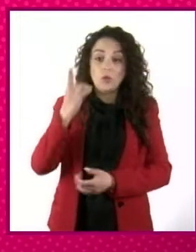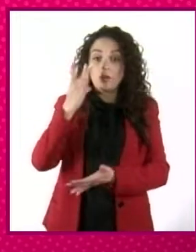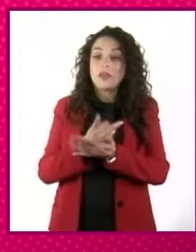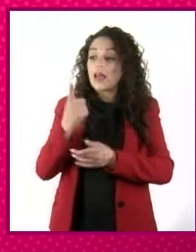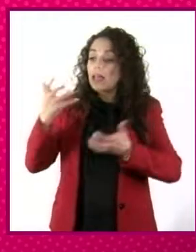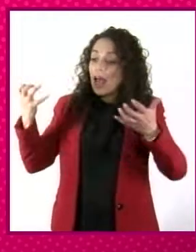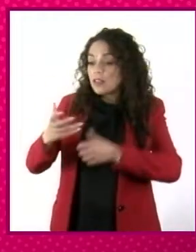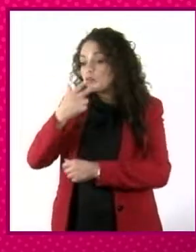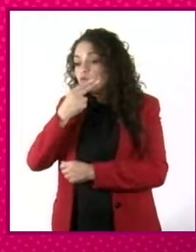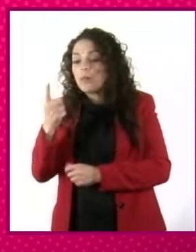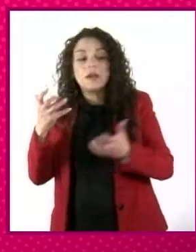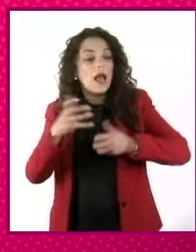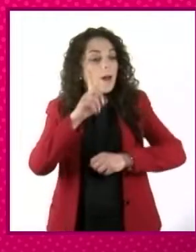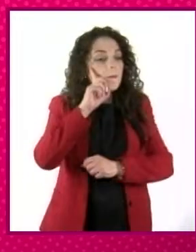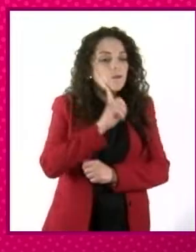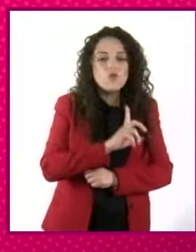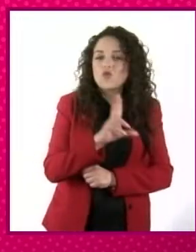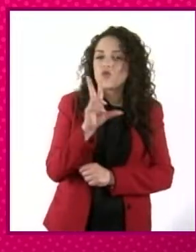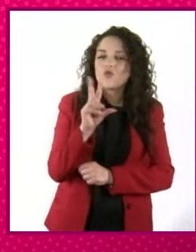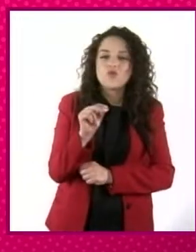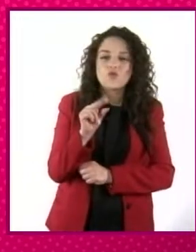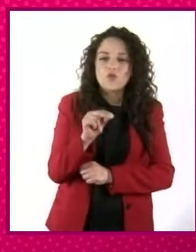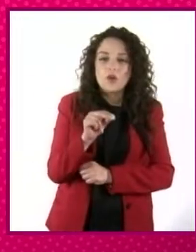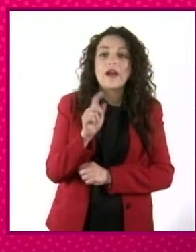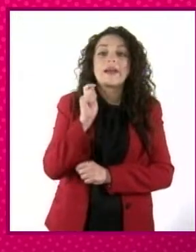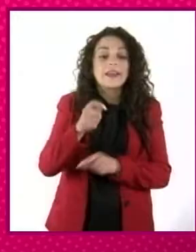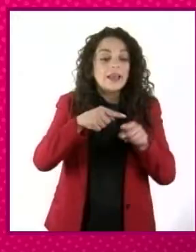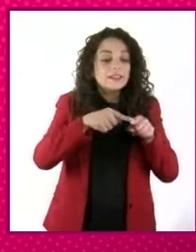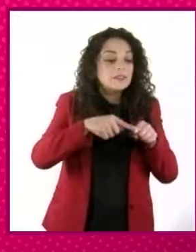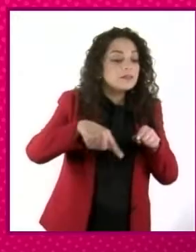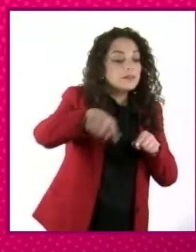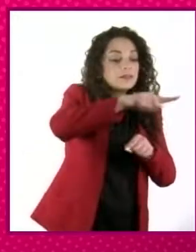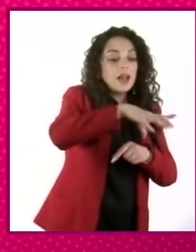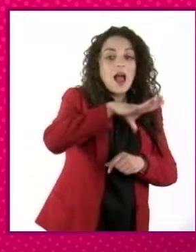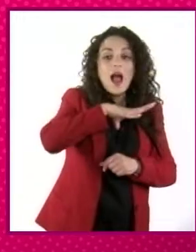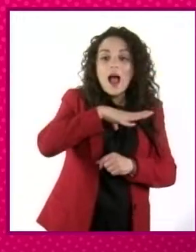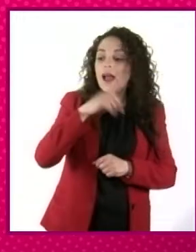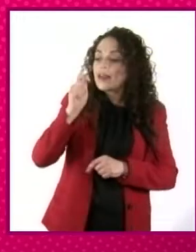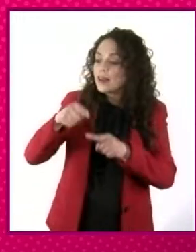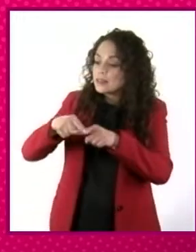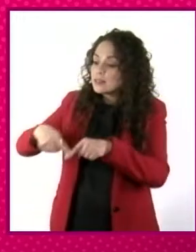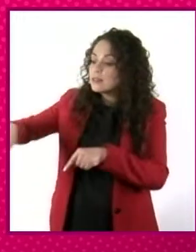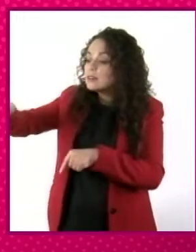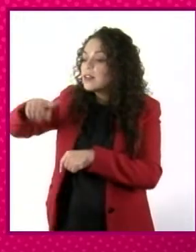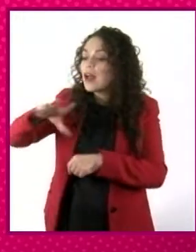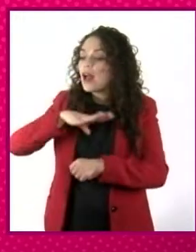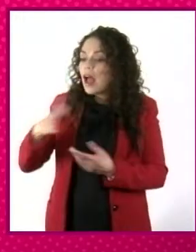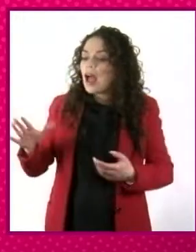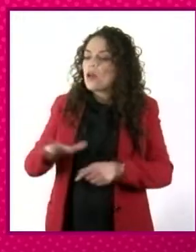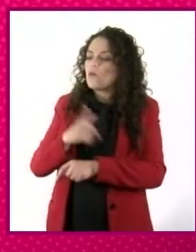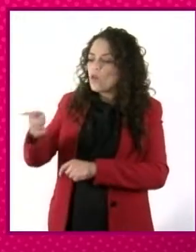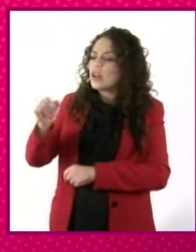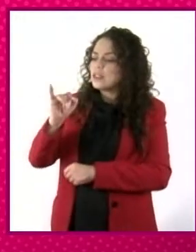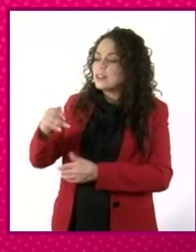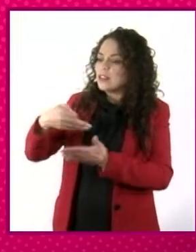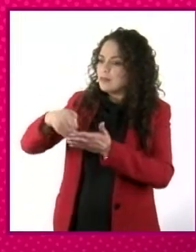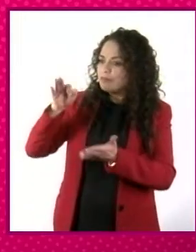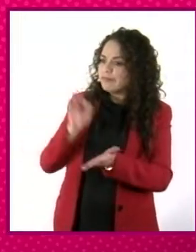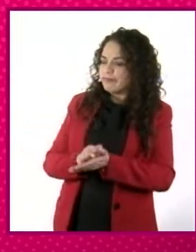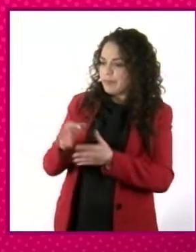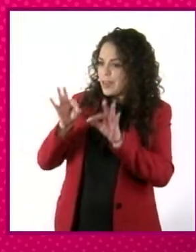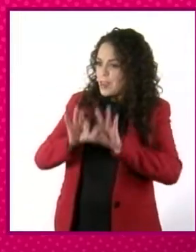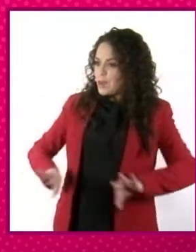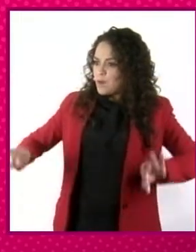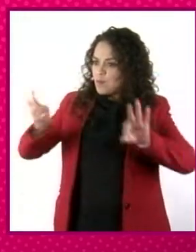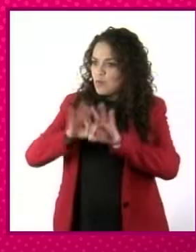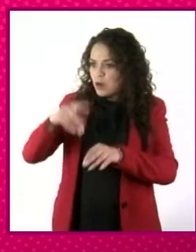la mujer, sino qué lo rodeó y qué hizo posible que se convirtiera en héroe o en heroína o que fuera tan importante